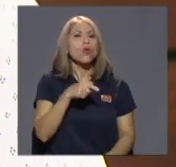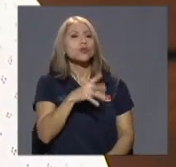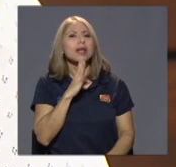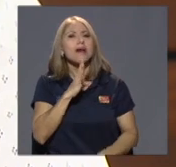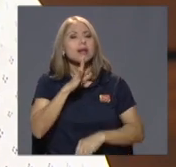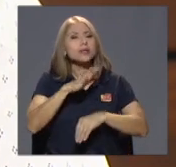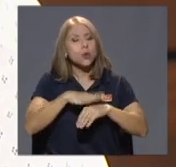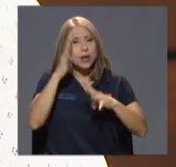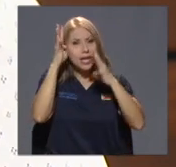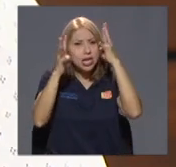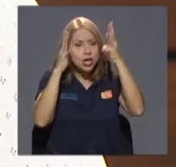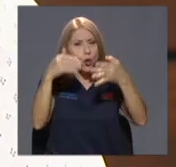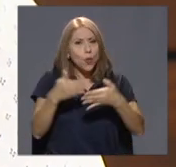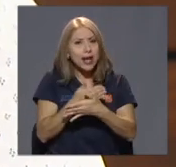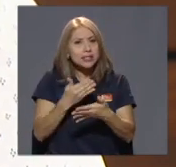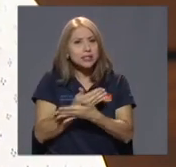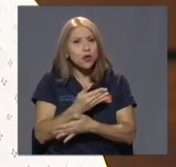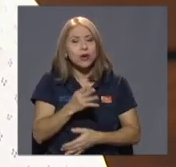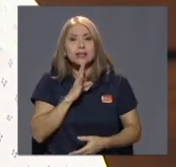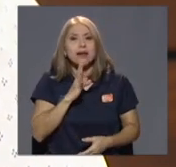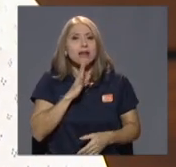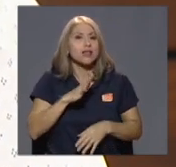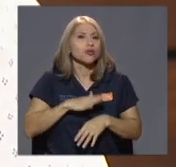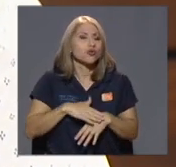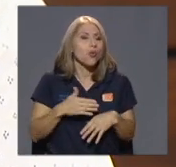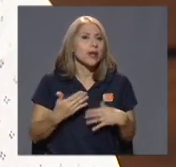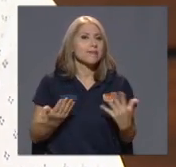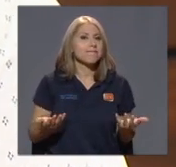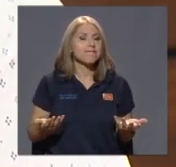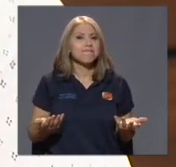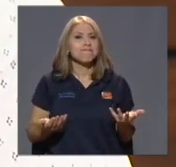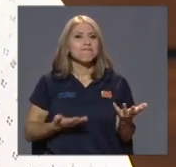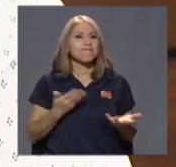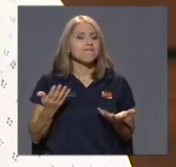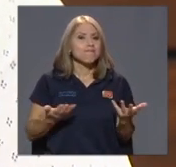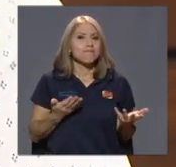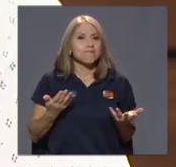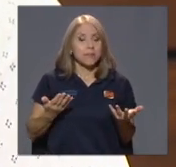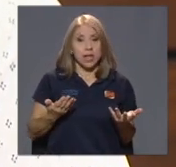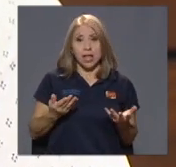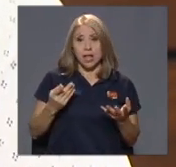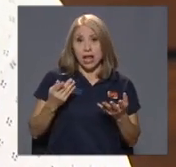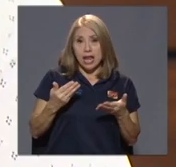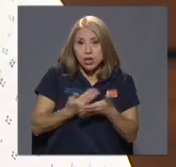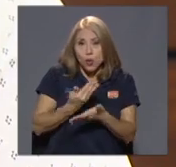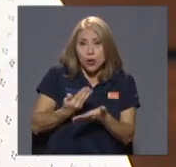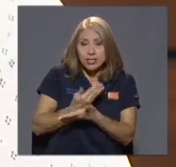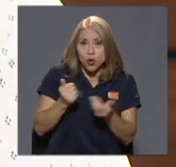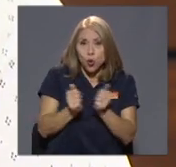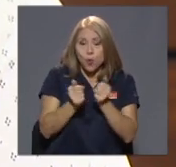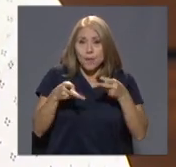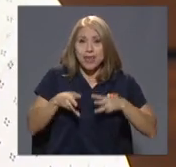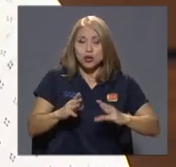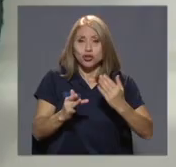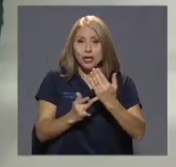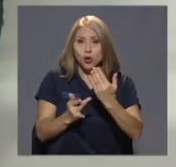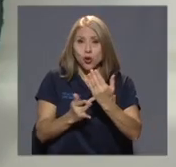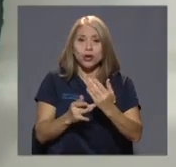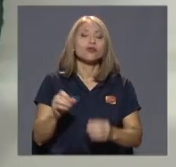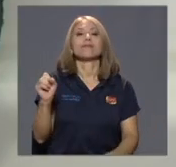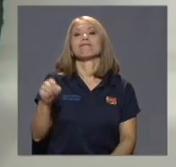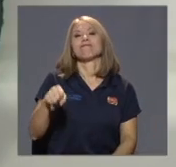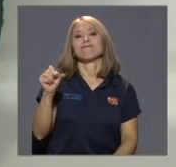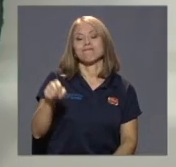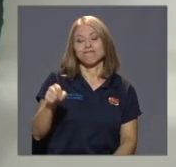mucho a esa innovación que tal vez sobrecae en el caso de los medios tecnológicos. Sí, medios tecnológicos, pero